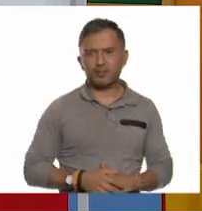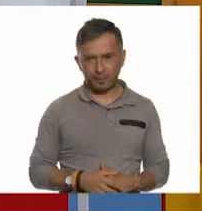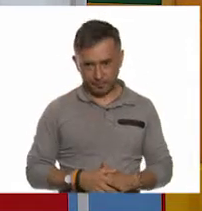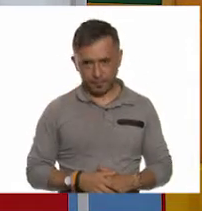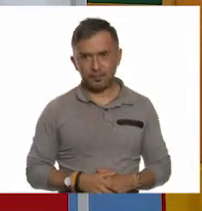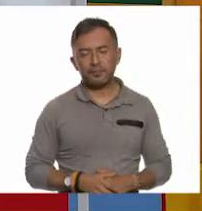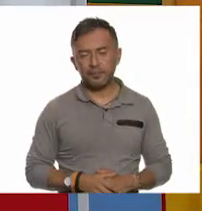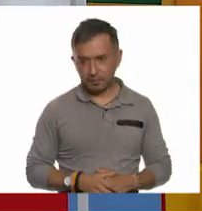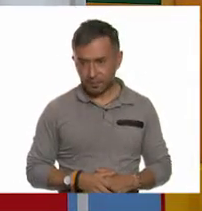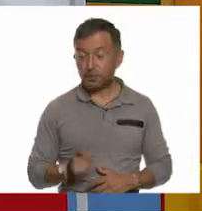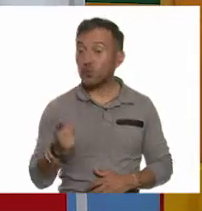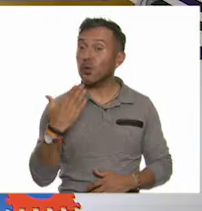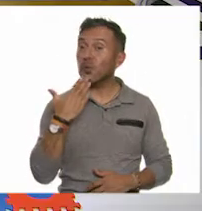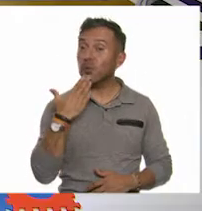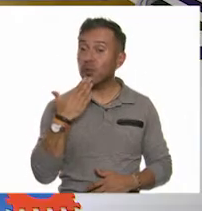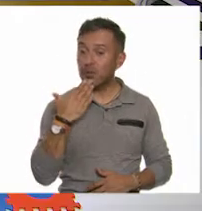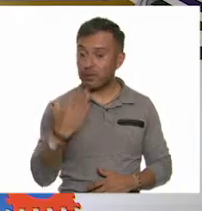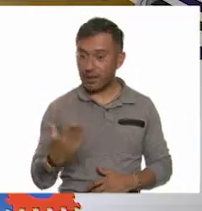Muy bien.